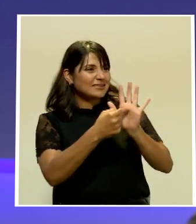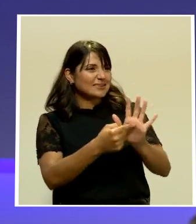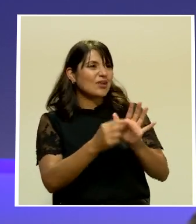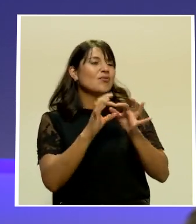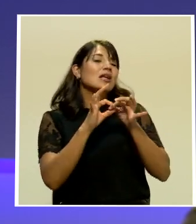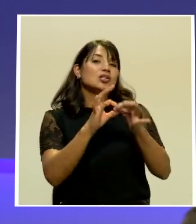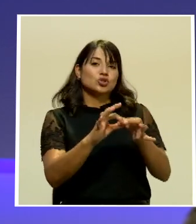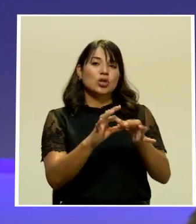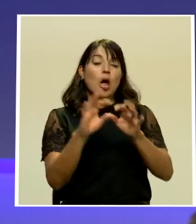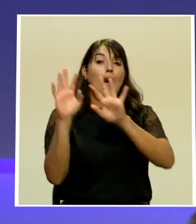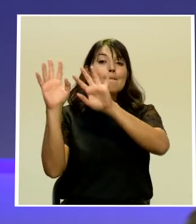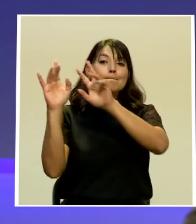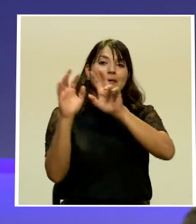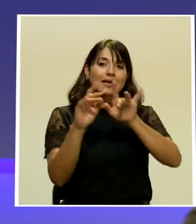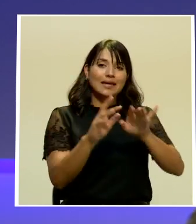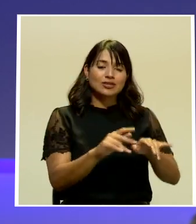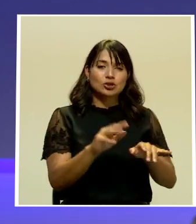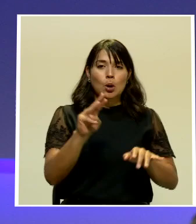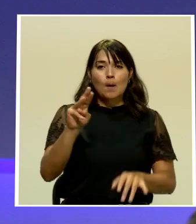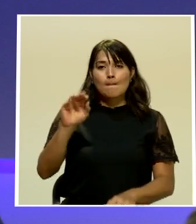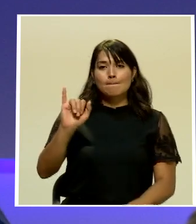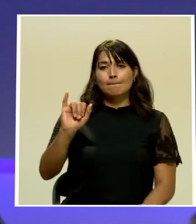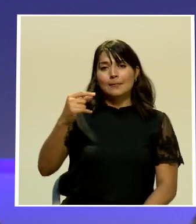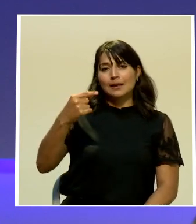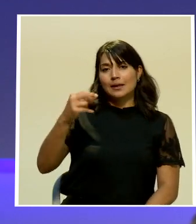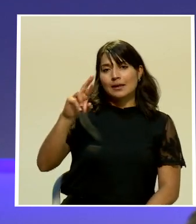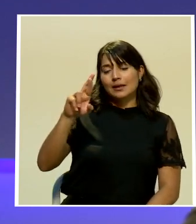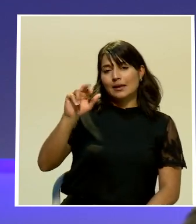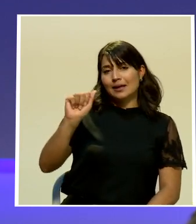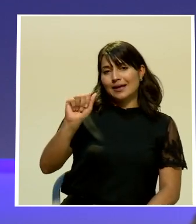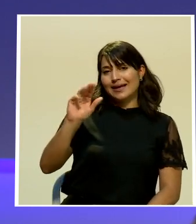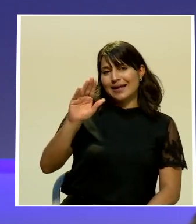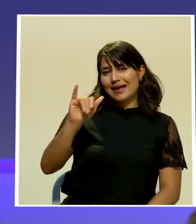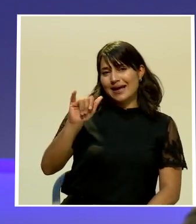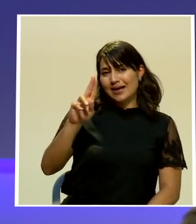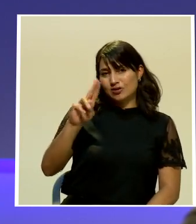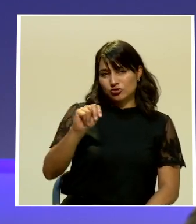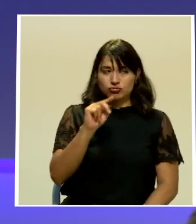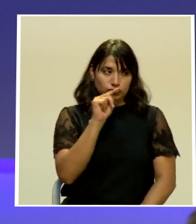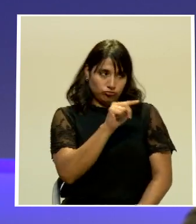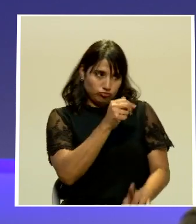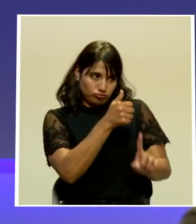migración. Vos mismo sos un migrante, has estado